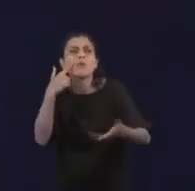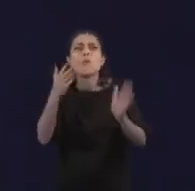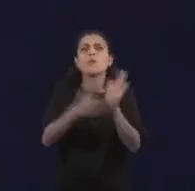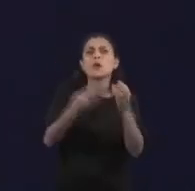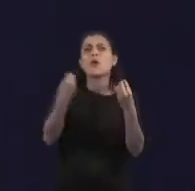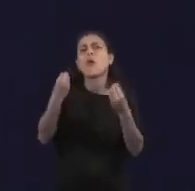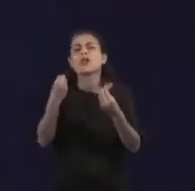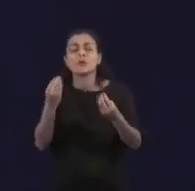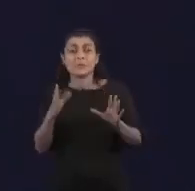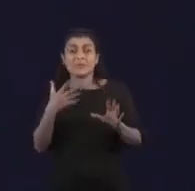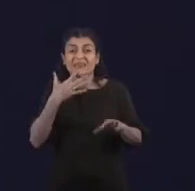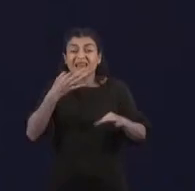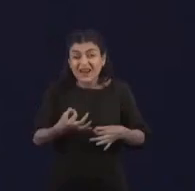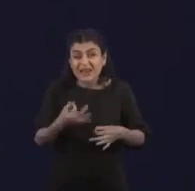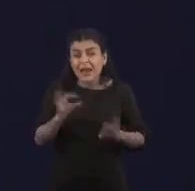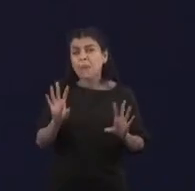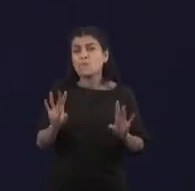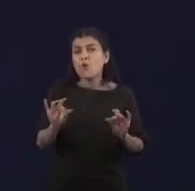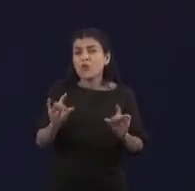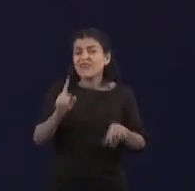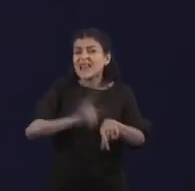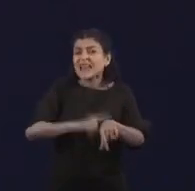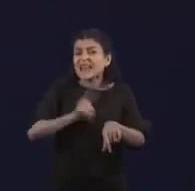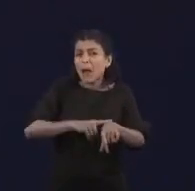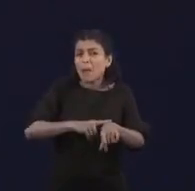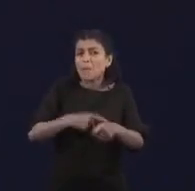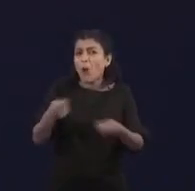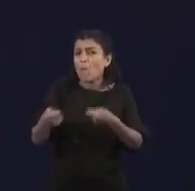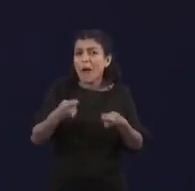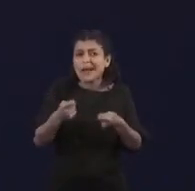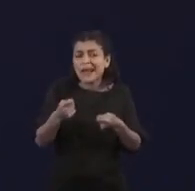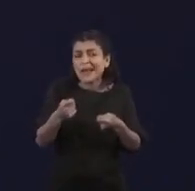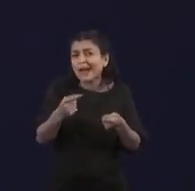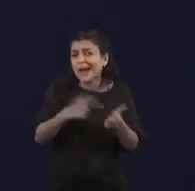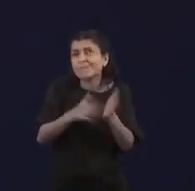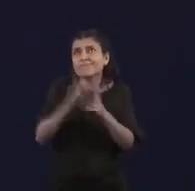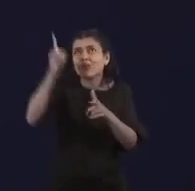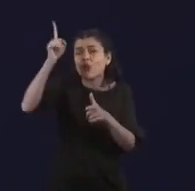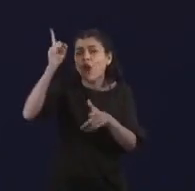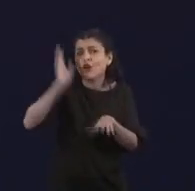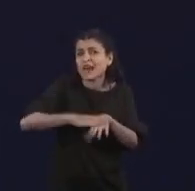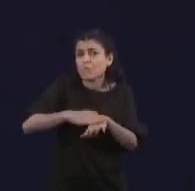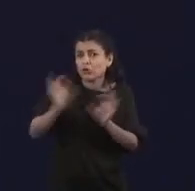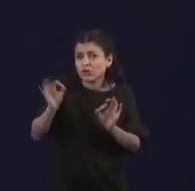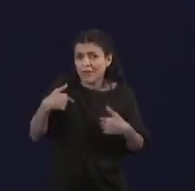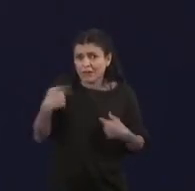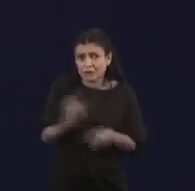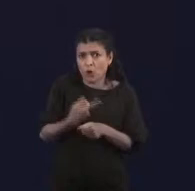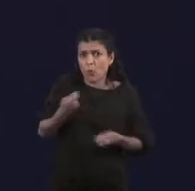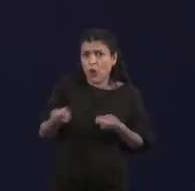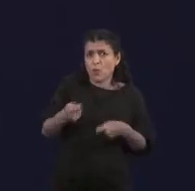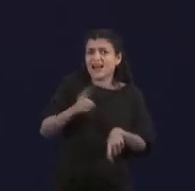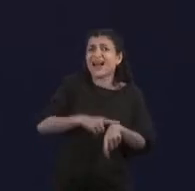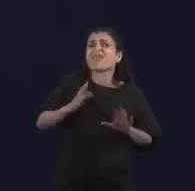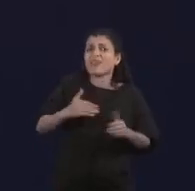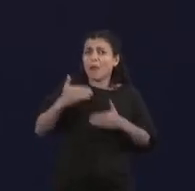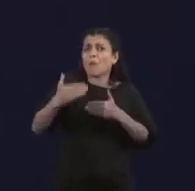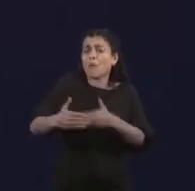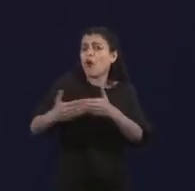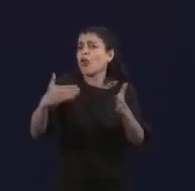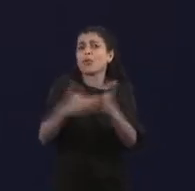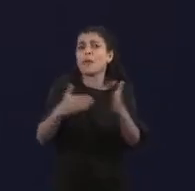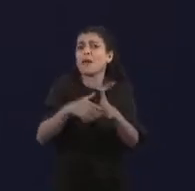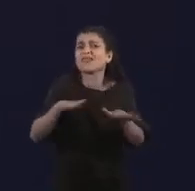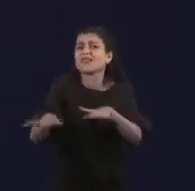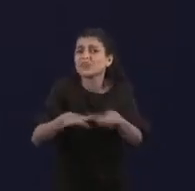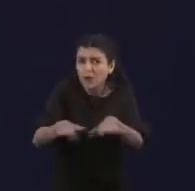punto menos de inflación? Y la verdad es que los tiempos son de Dios, digamos, los tiempos no, en temas monetarios sabemos que